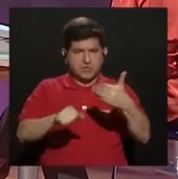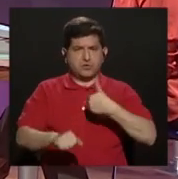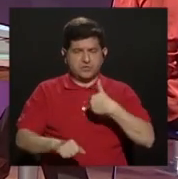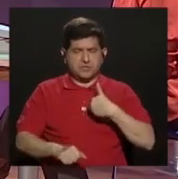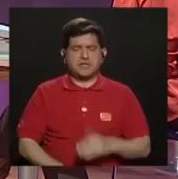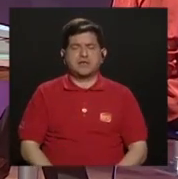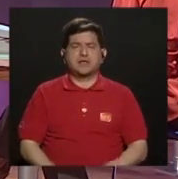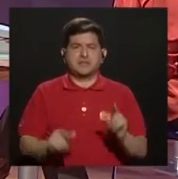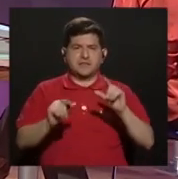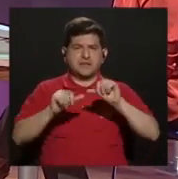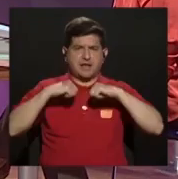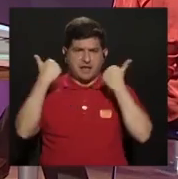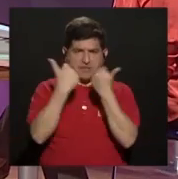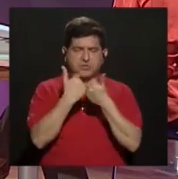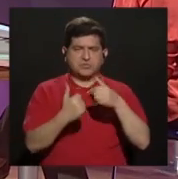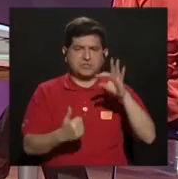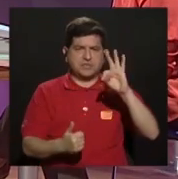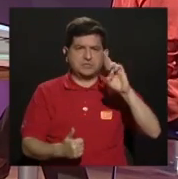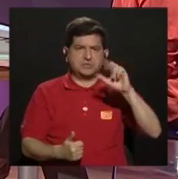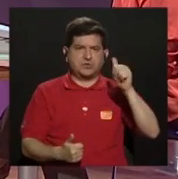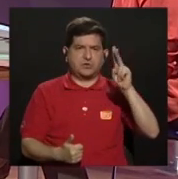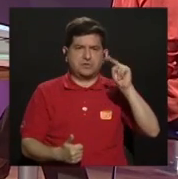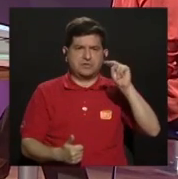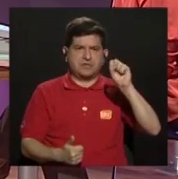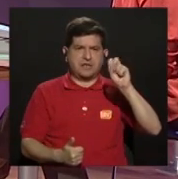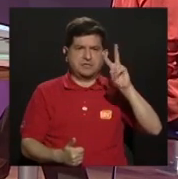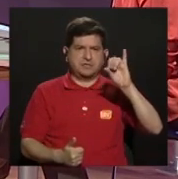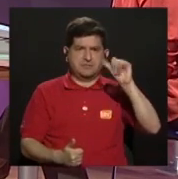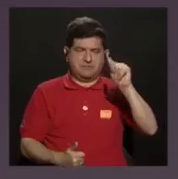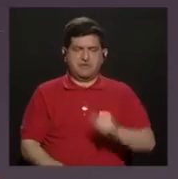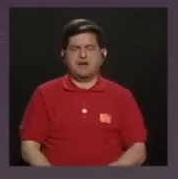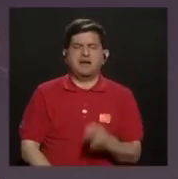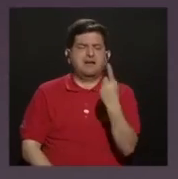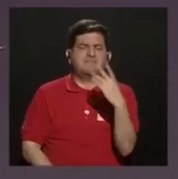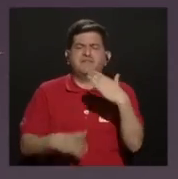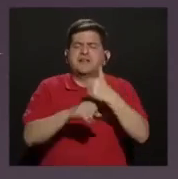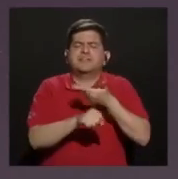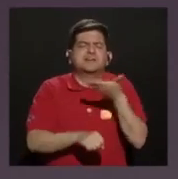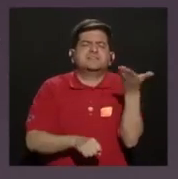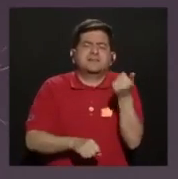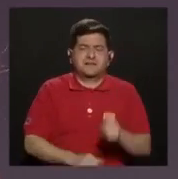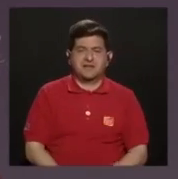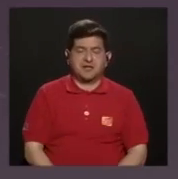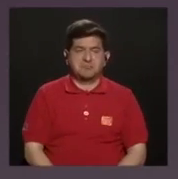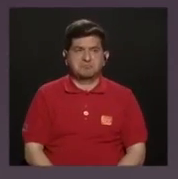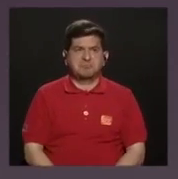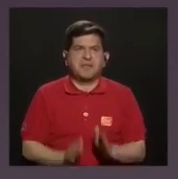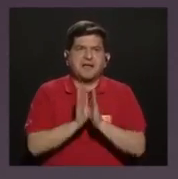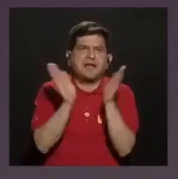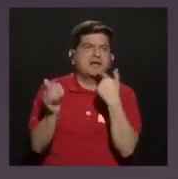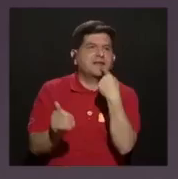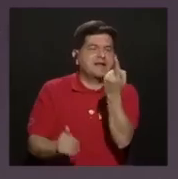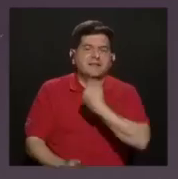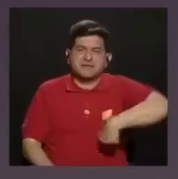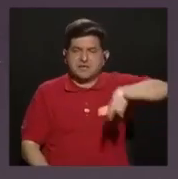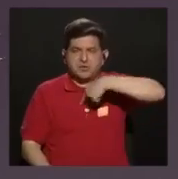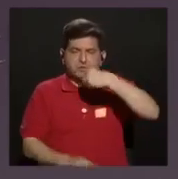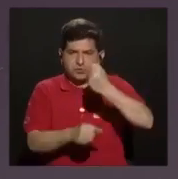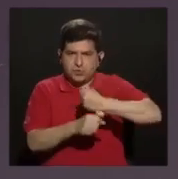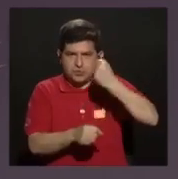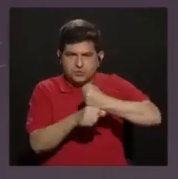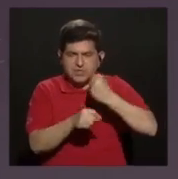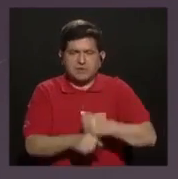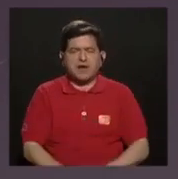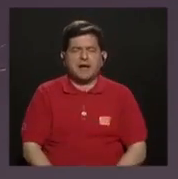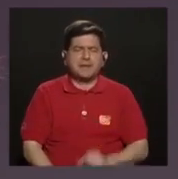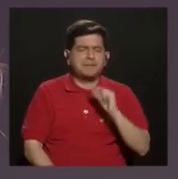Transvida. ¿Qué ha logrado y qué falta por lograr? Bueno, podemos decir a grosso modo que hemos venido haciendo un trabajo de